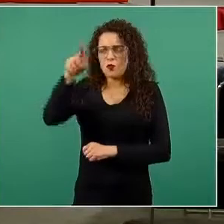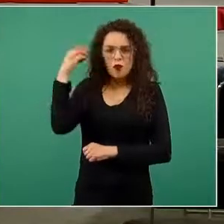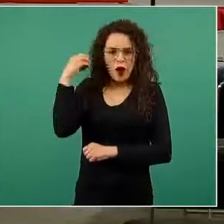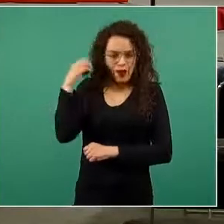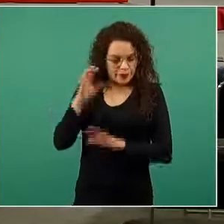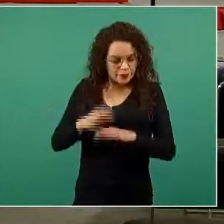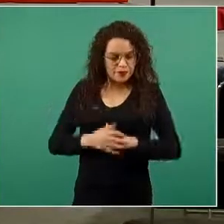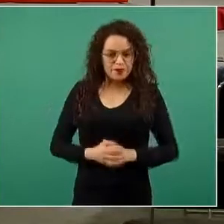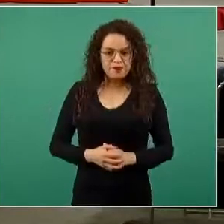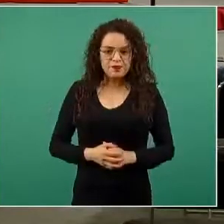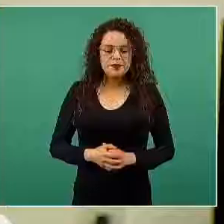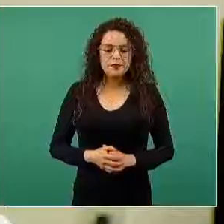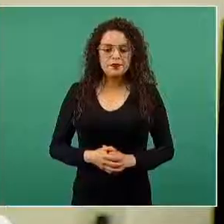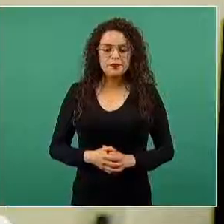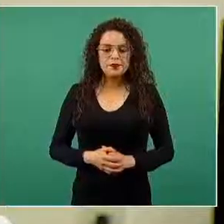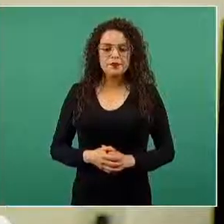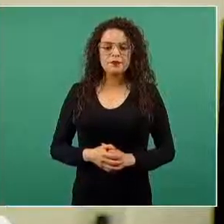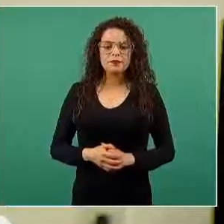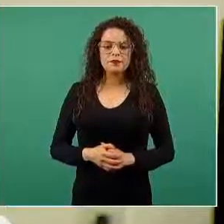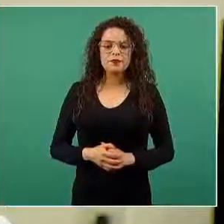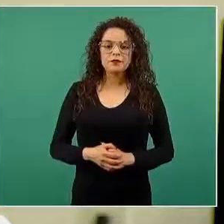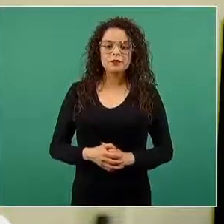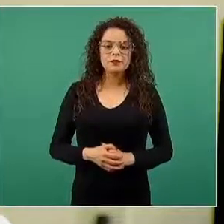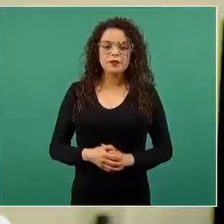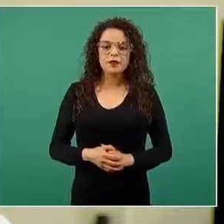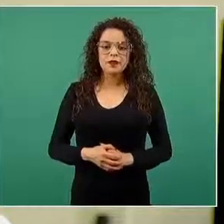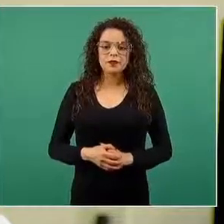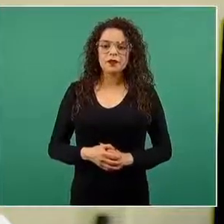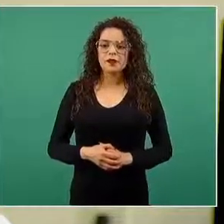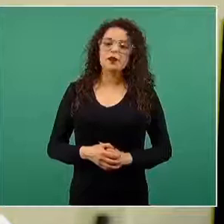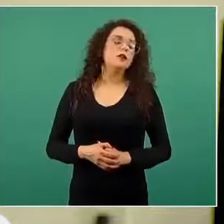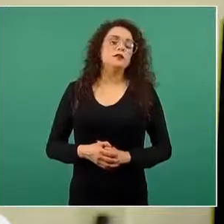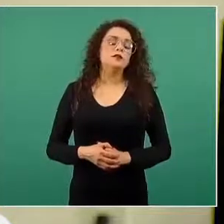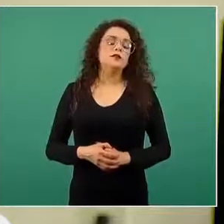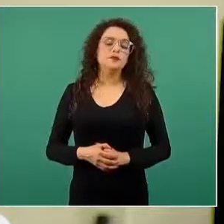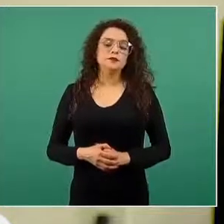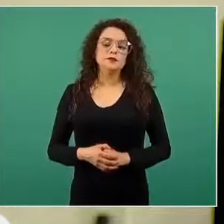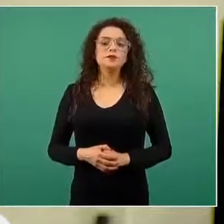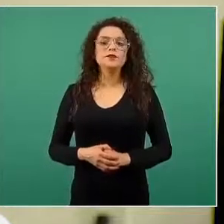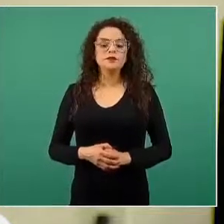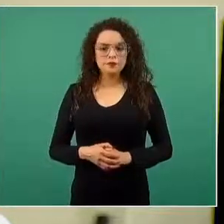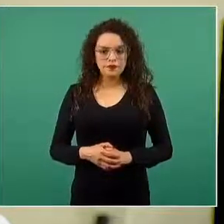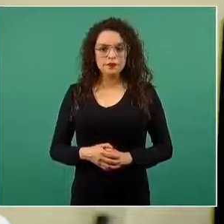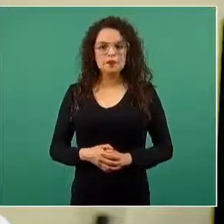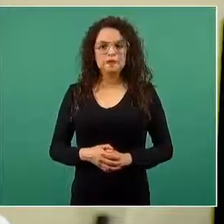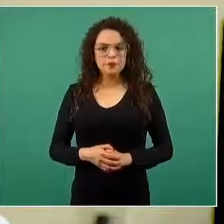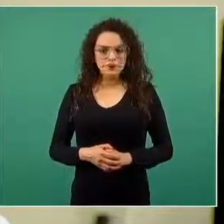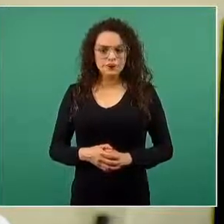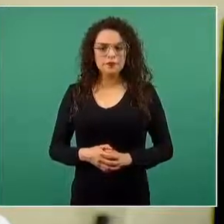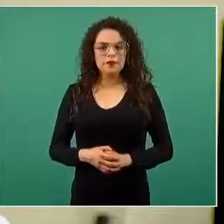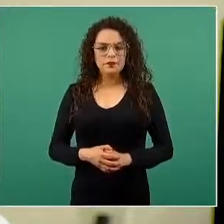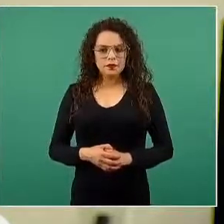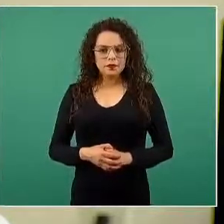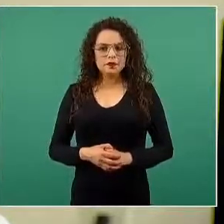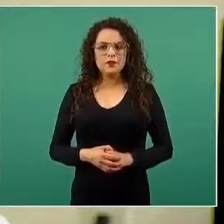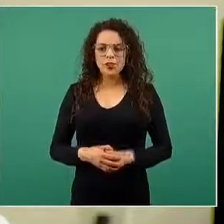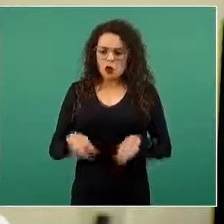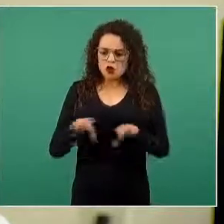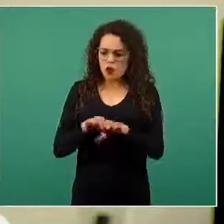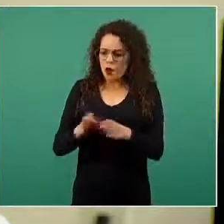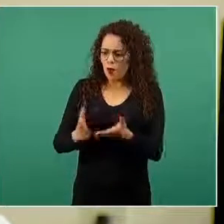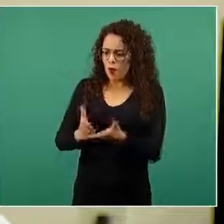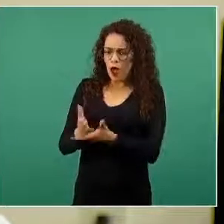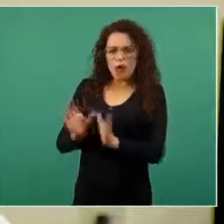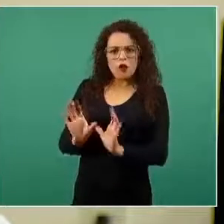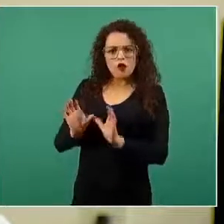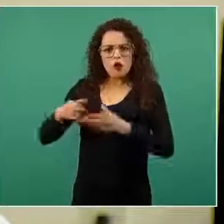¿Cuáles han sido precisamente el reto de poder entrar y trabajar con aquellas comunidades de